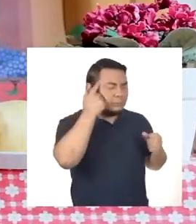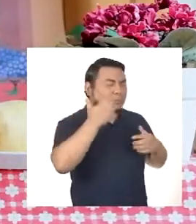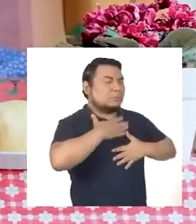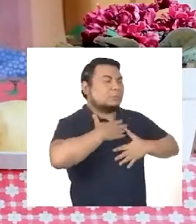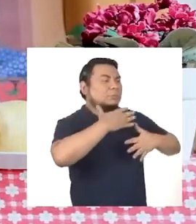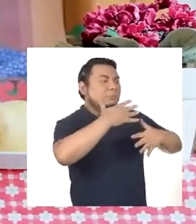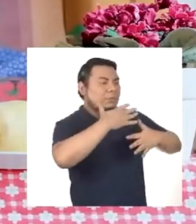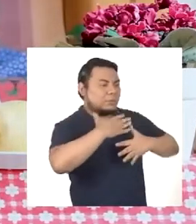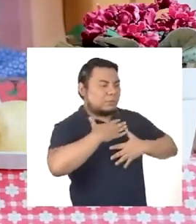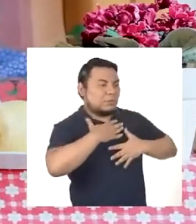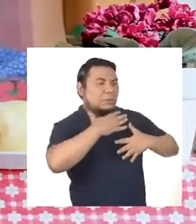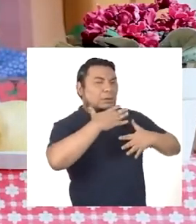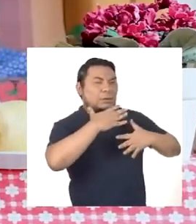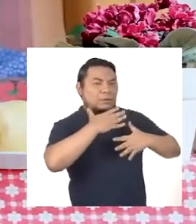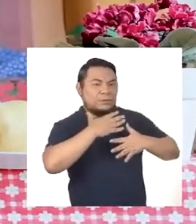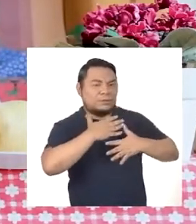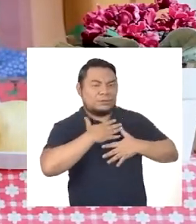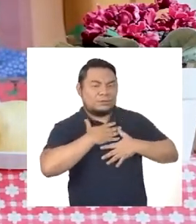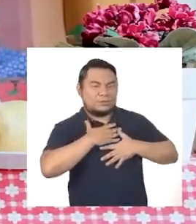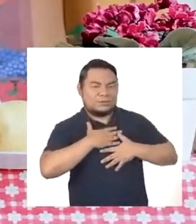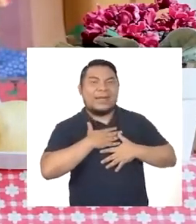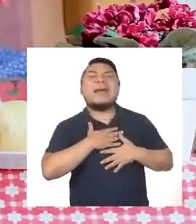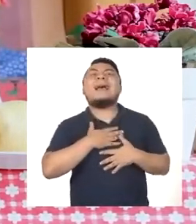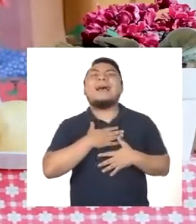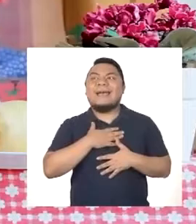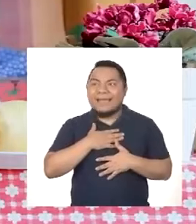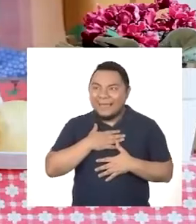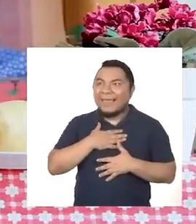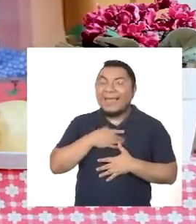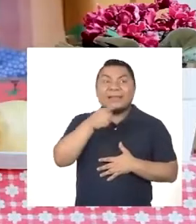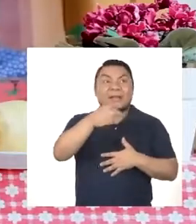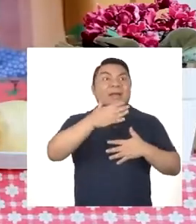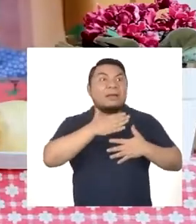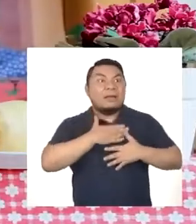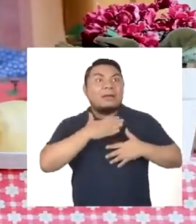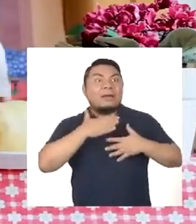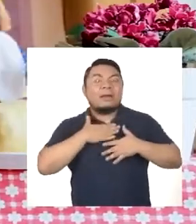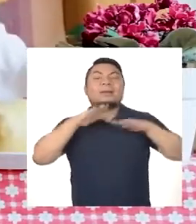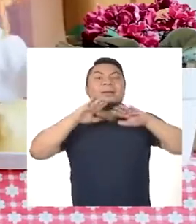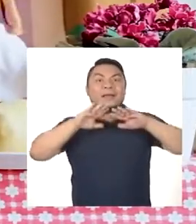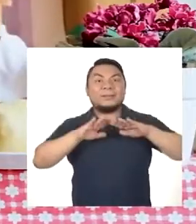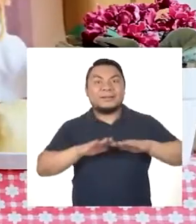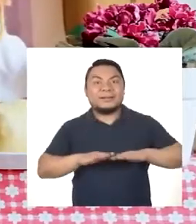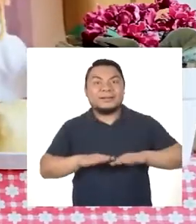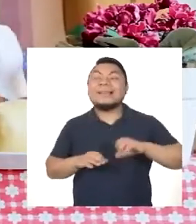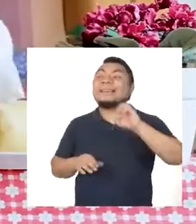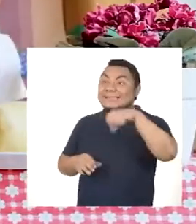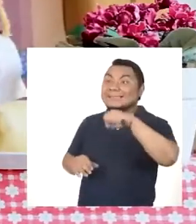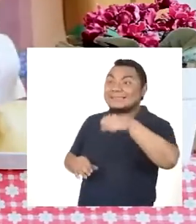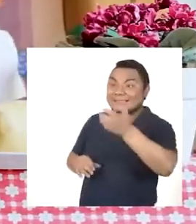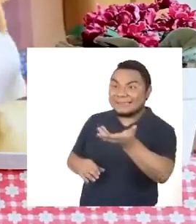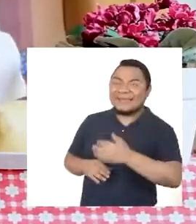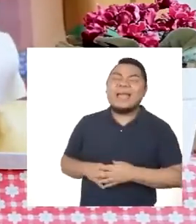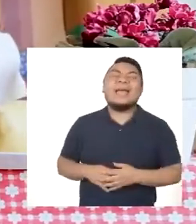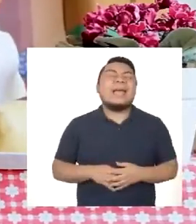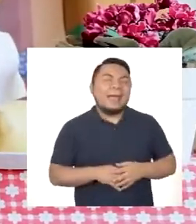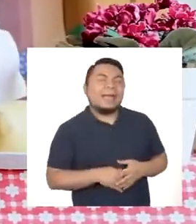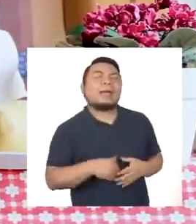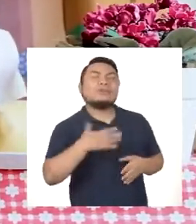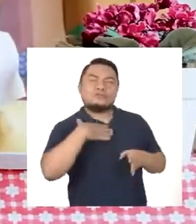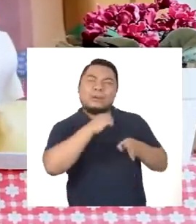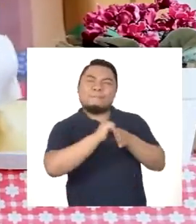si empezamos a respirar más profundo, nos tranquilizamos. Exactamente, Juanita. Voy a practicar